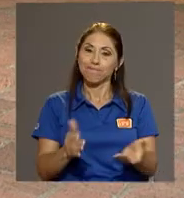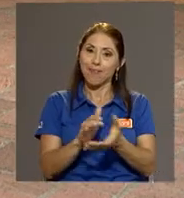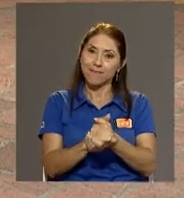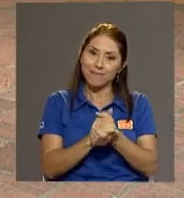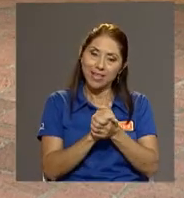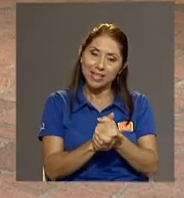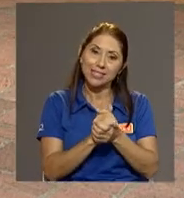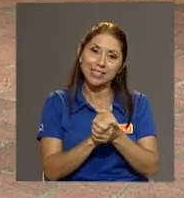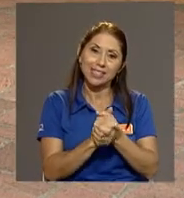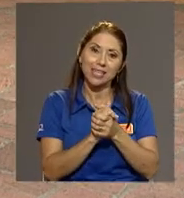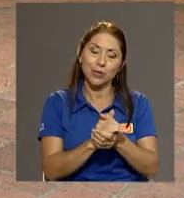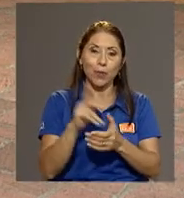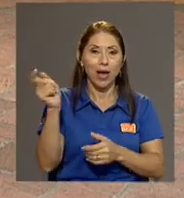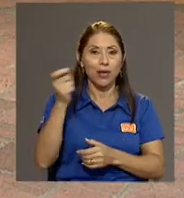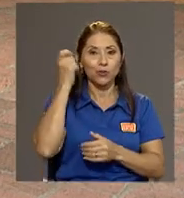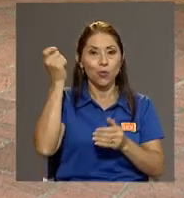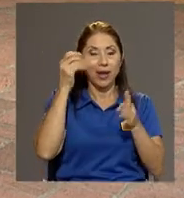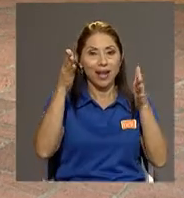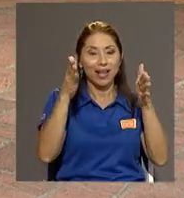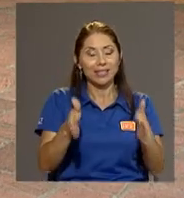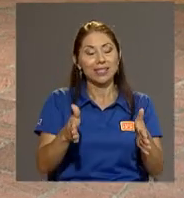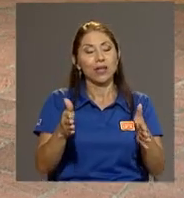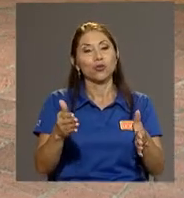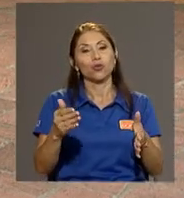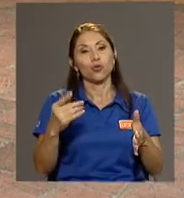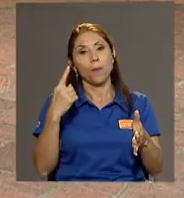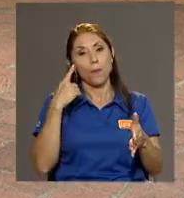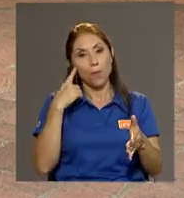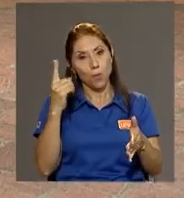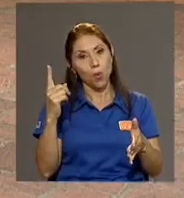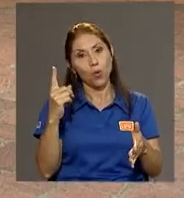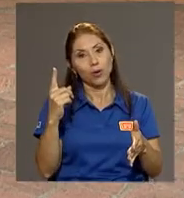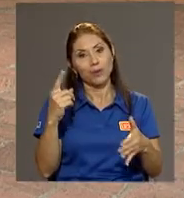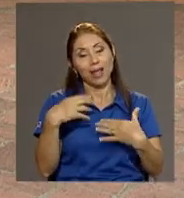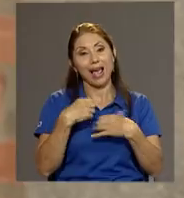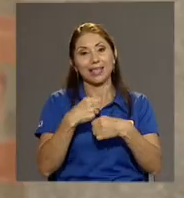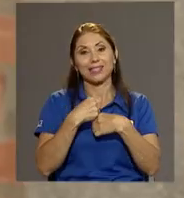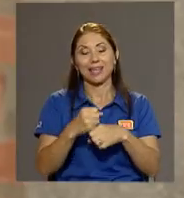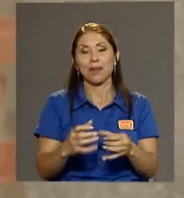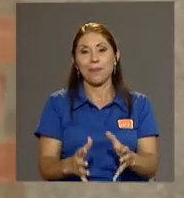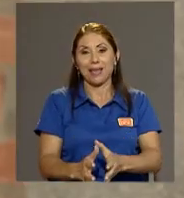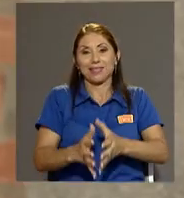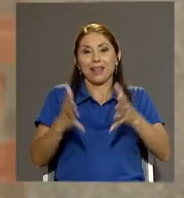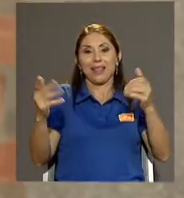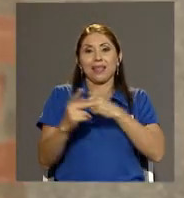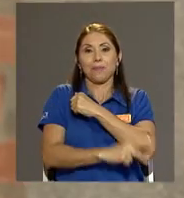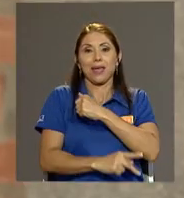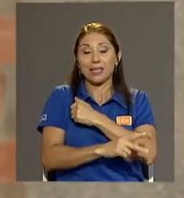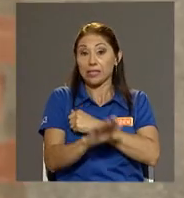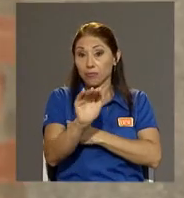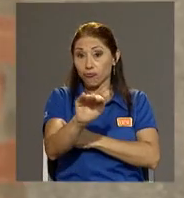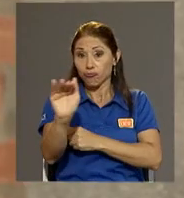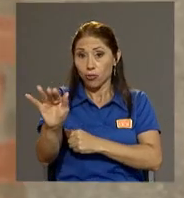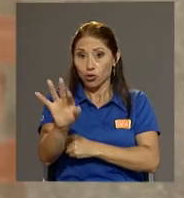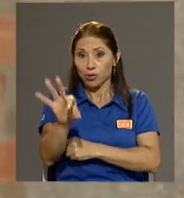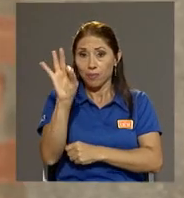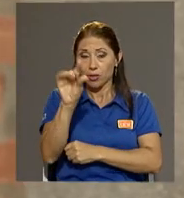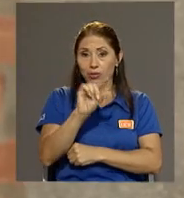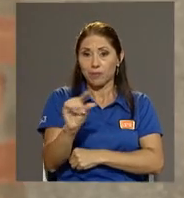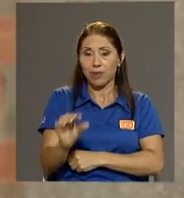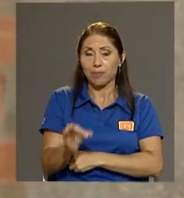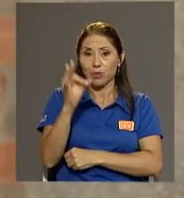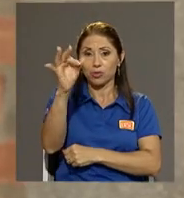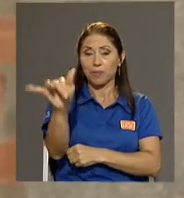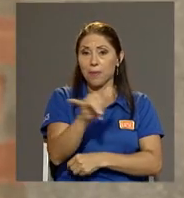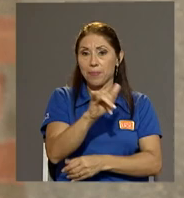felicito a los guanacastecos por haber tomado, habernos hecho más grande el país, y a las amigas y amigos los invito a que la próxima semana, en